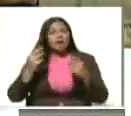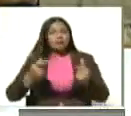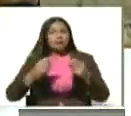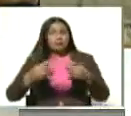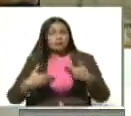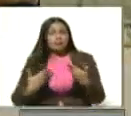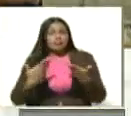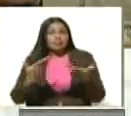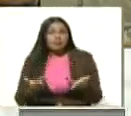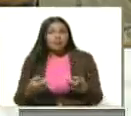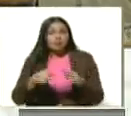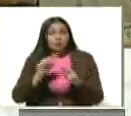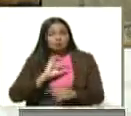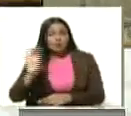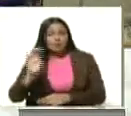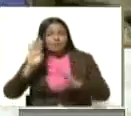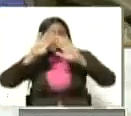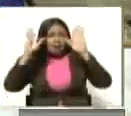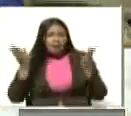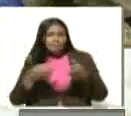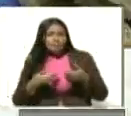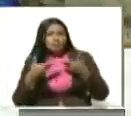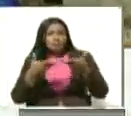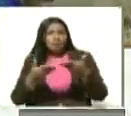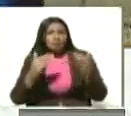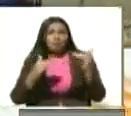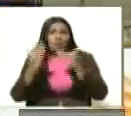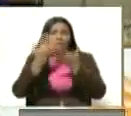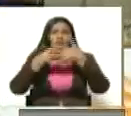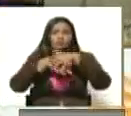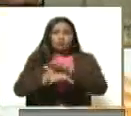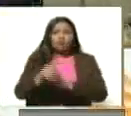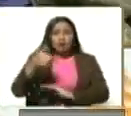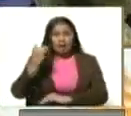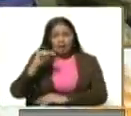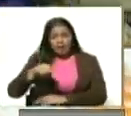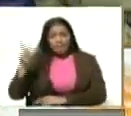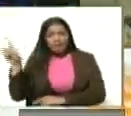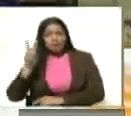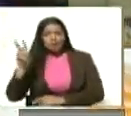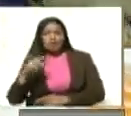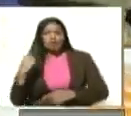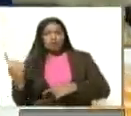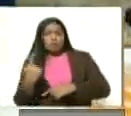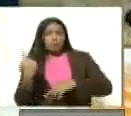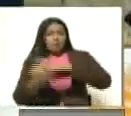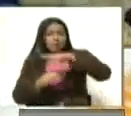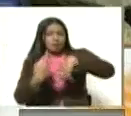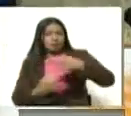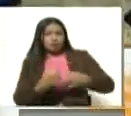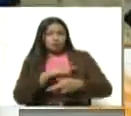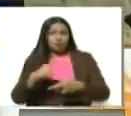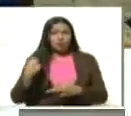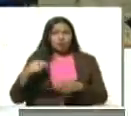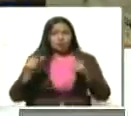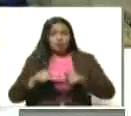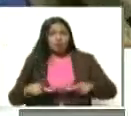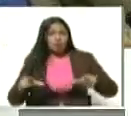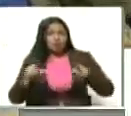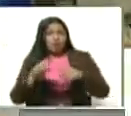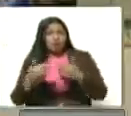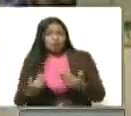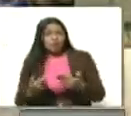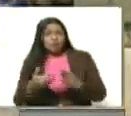damos en este país para el mundo. El nivel de inclusión que hay en Venezuela. Solo en Revolución nosotros hemos tenido los espacios para